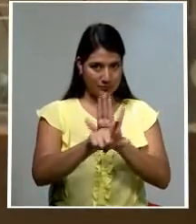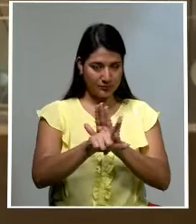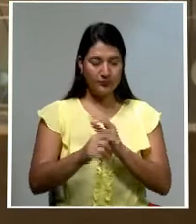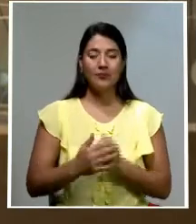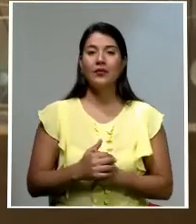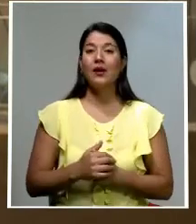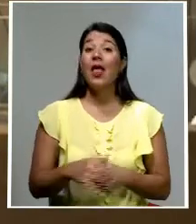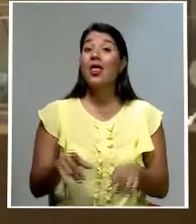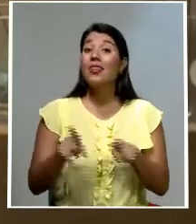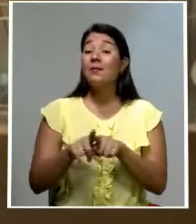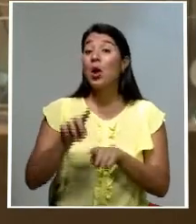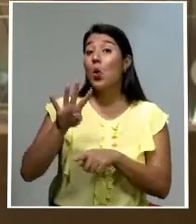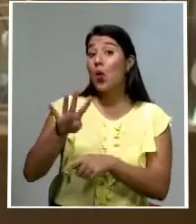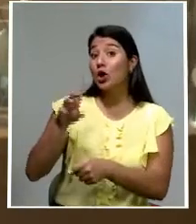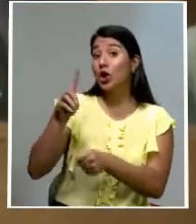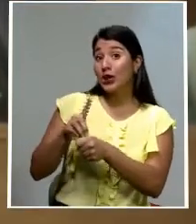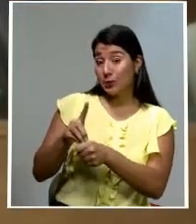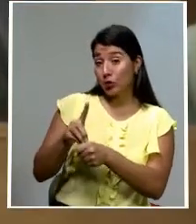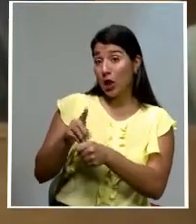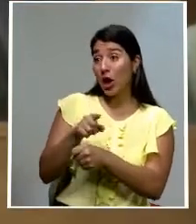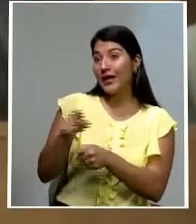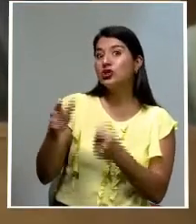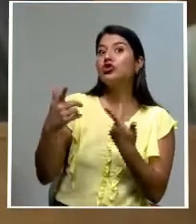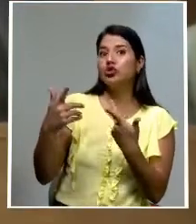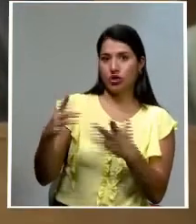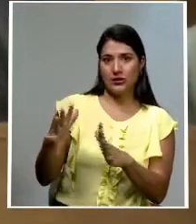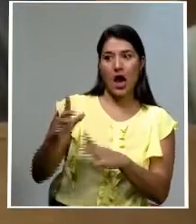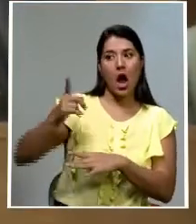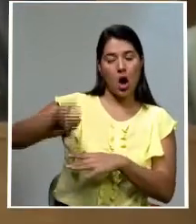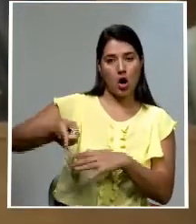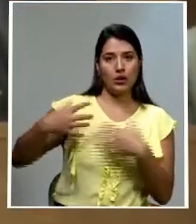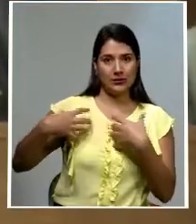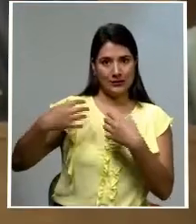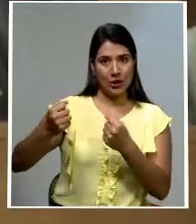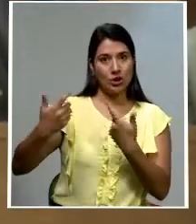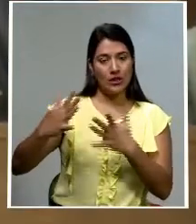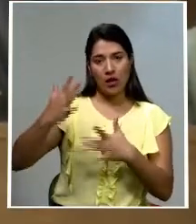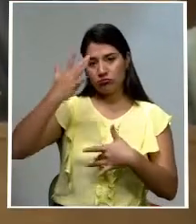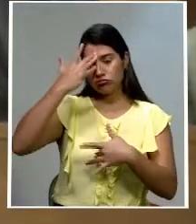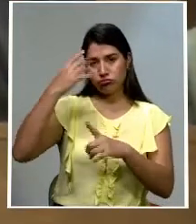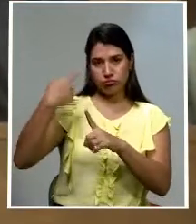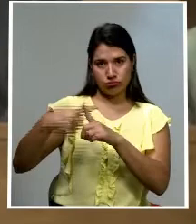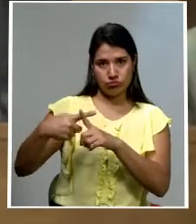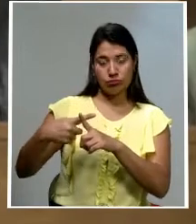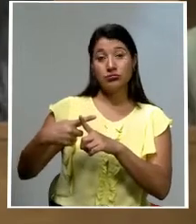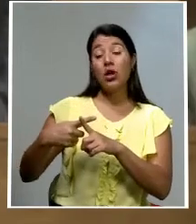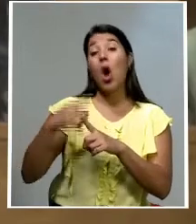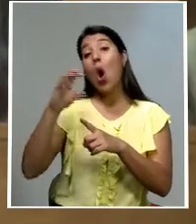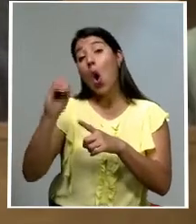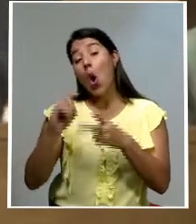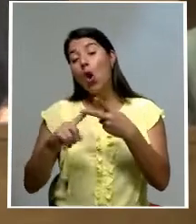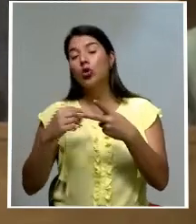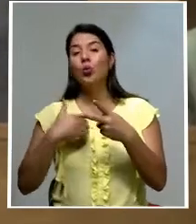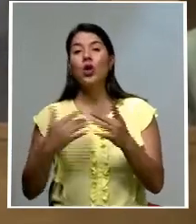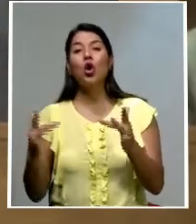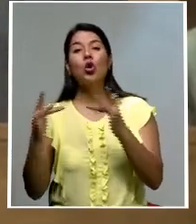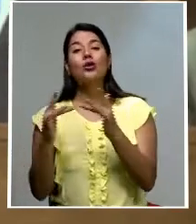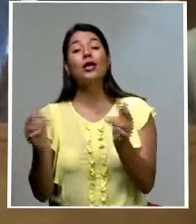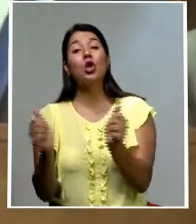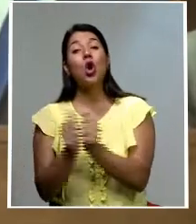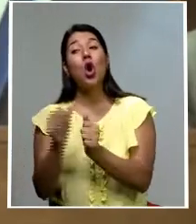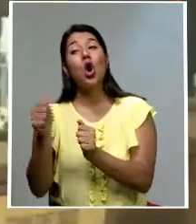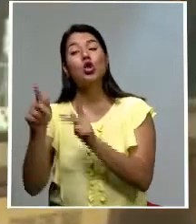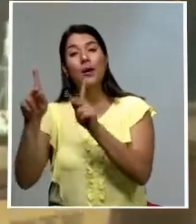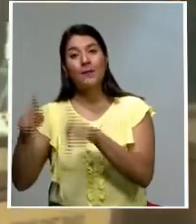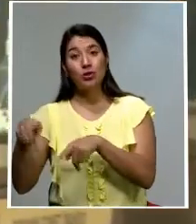esto, hay 4 legisladores que ya se encuentran cumpliendo orden sanitaria, en algunos casos por haber tenido un nexo directo con